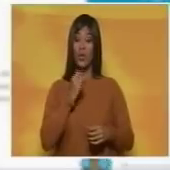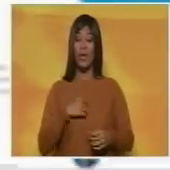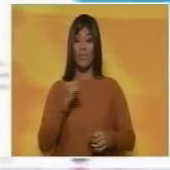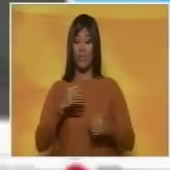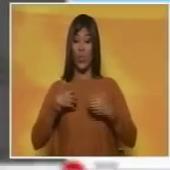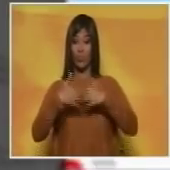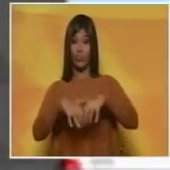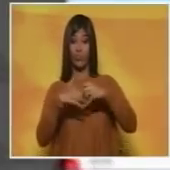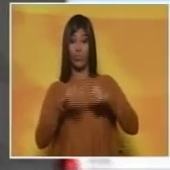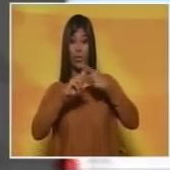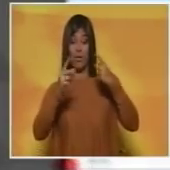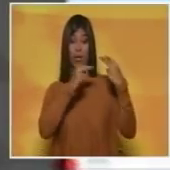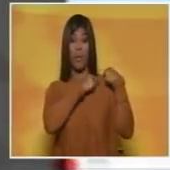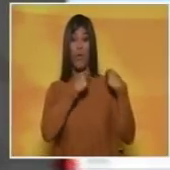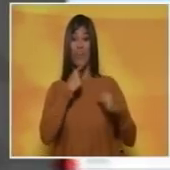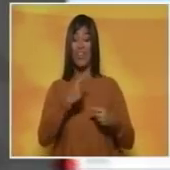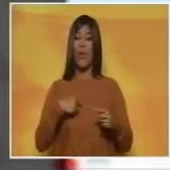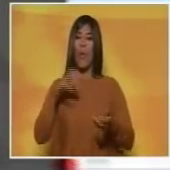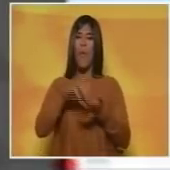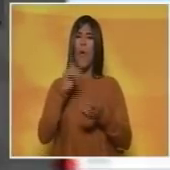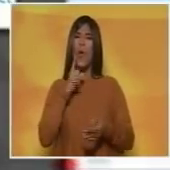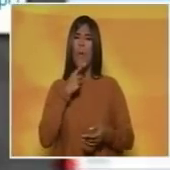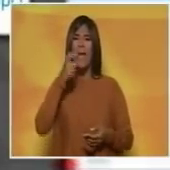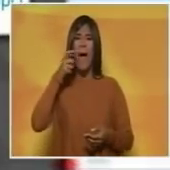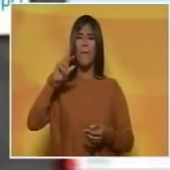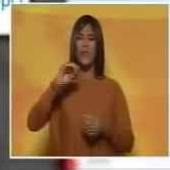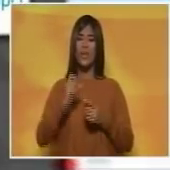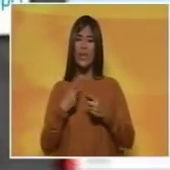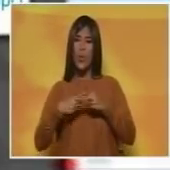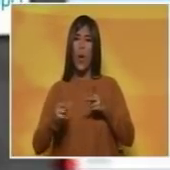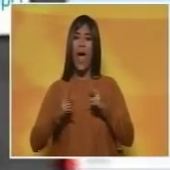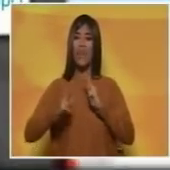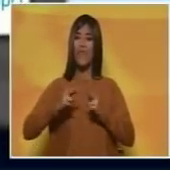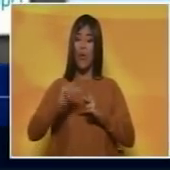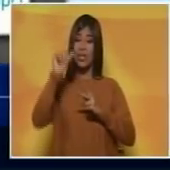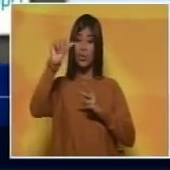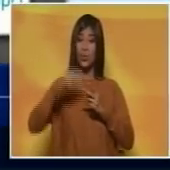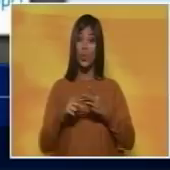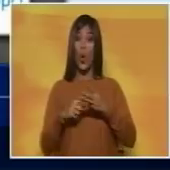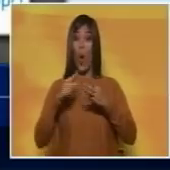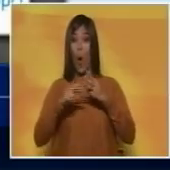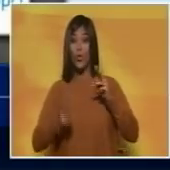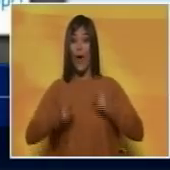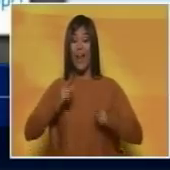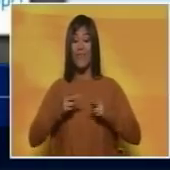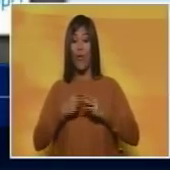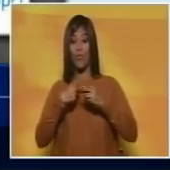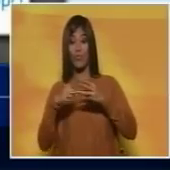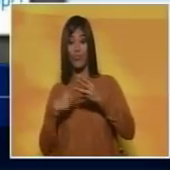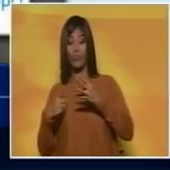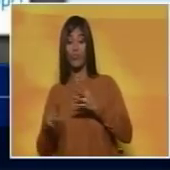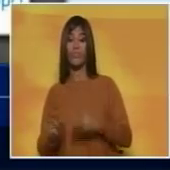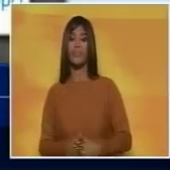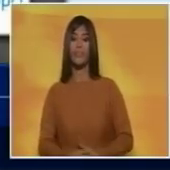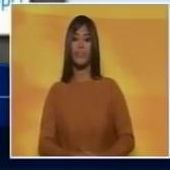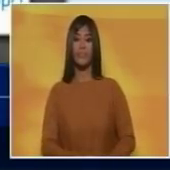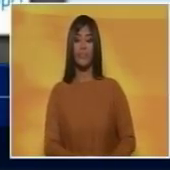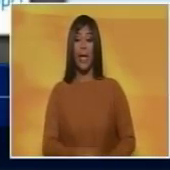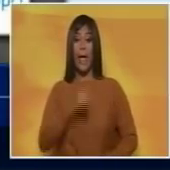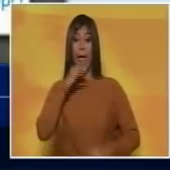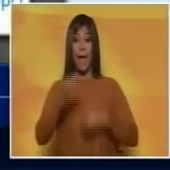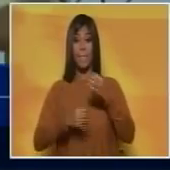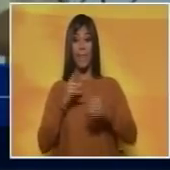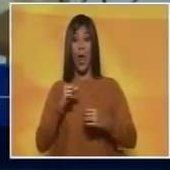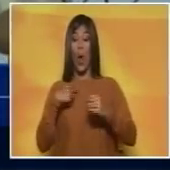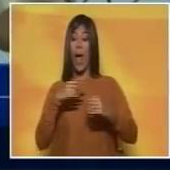corporación señaló que los sectores afectados son Campo Rico, California Sur, Colinas de la California, Colinas de los Ruices, entre otros. Indicaron